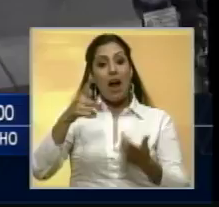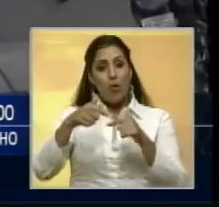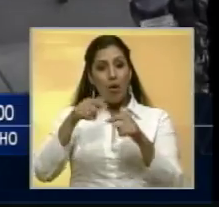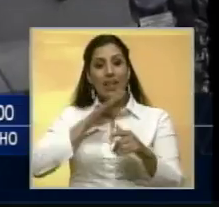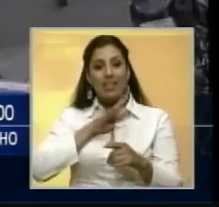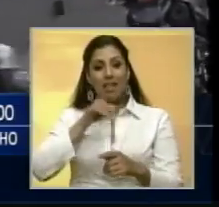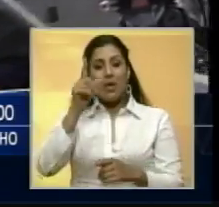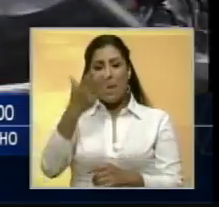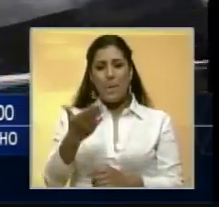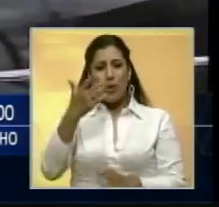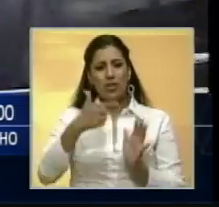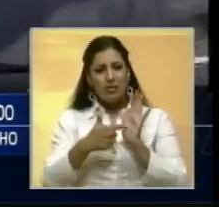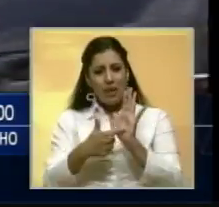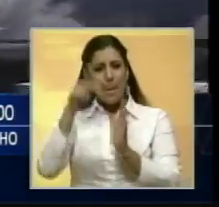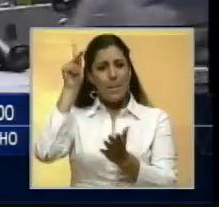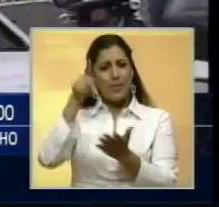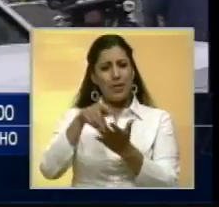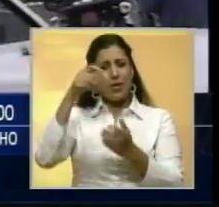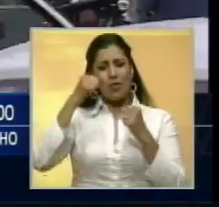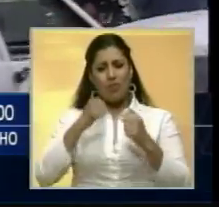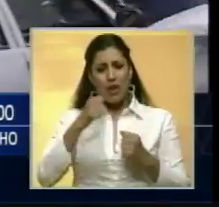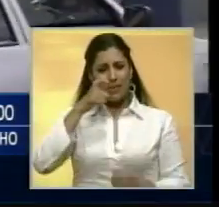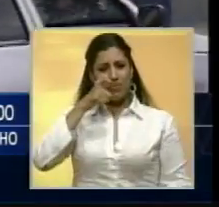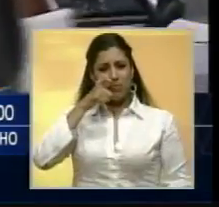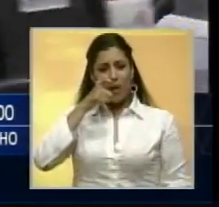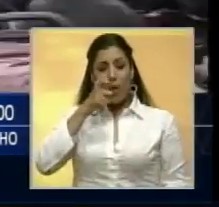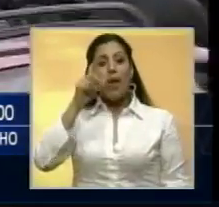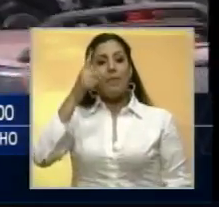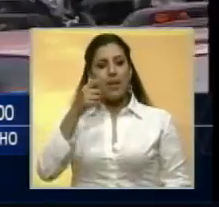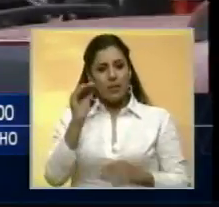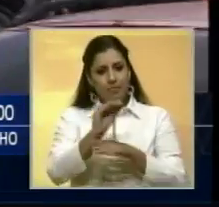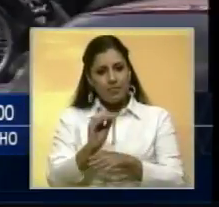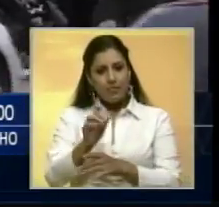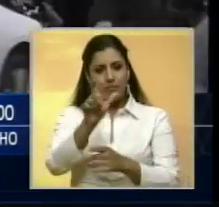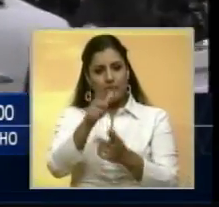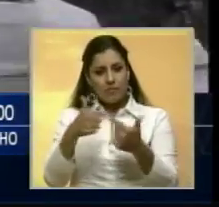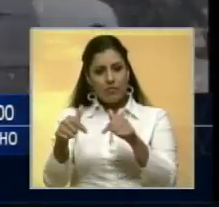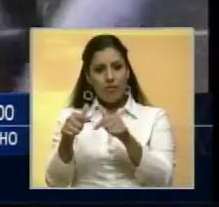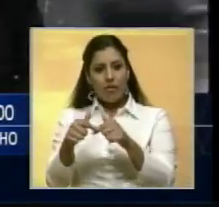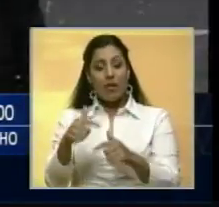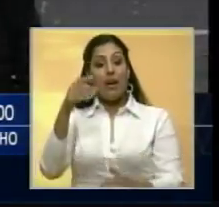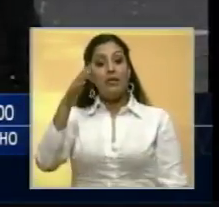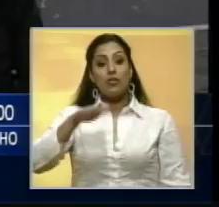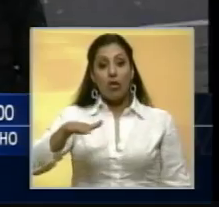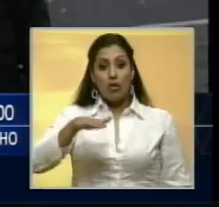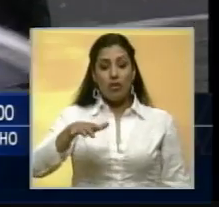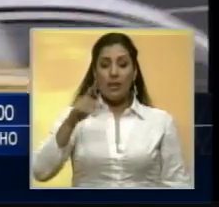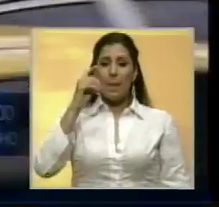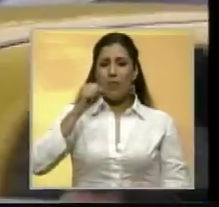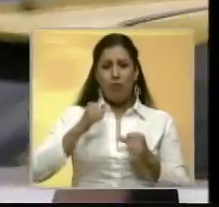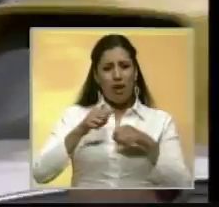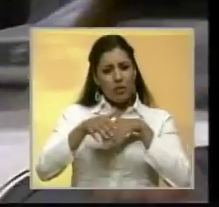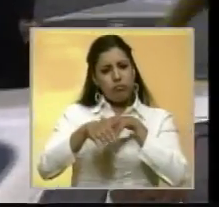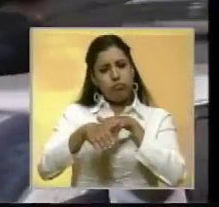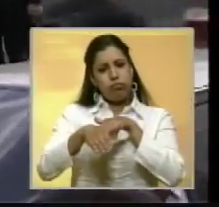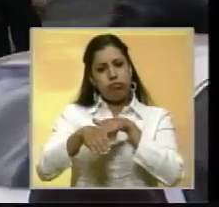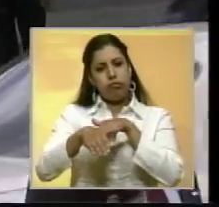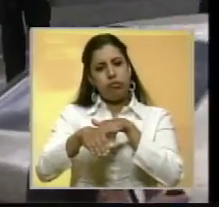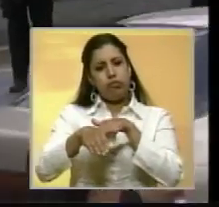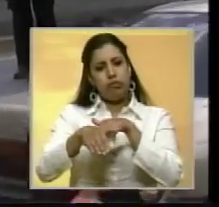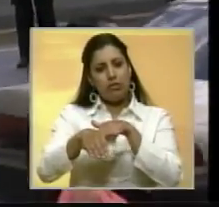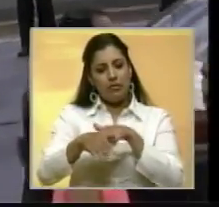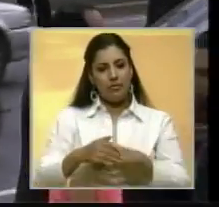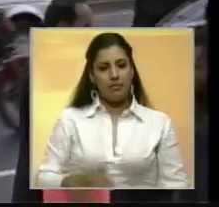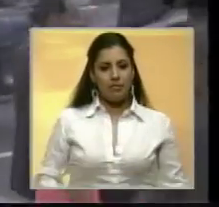se registró una importante presencia de efectivos de seguridad, quienes resguardaron la zona. El suceso generó fuerte congestionamiento